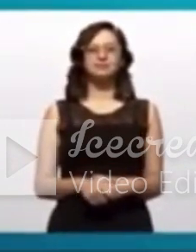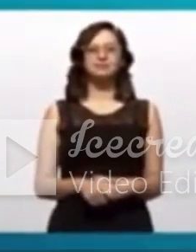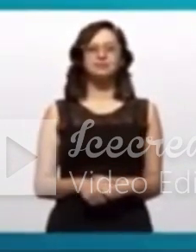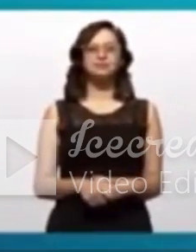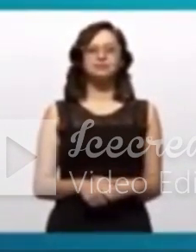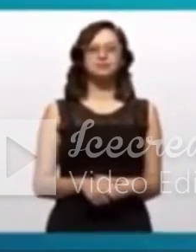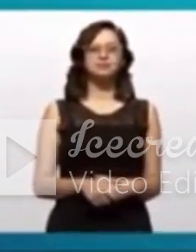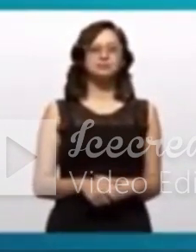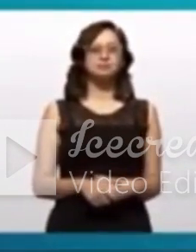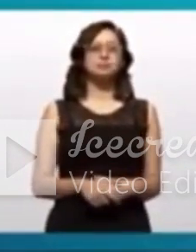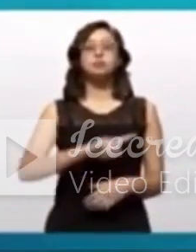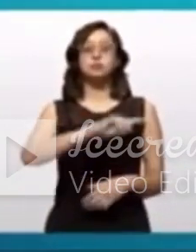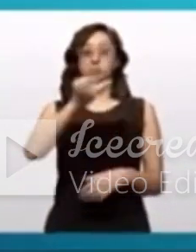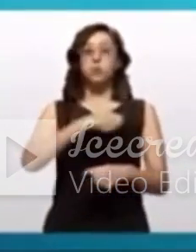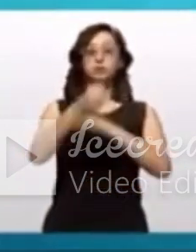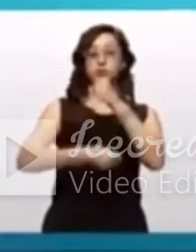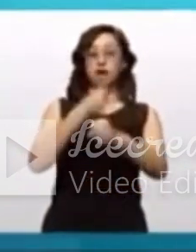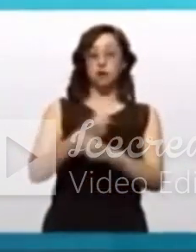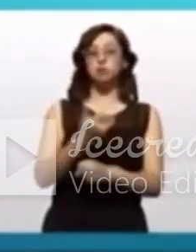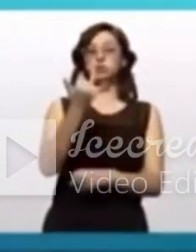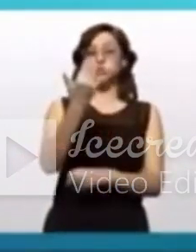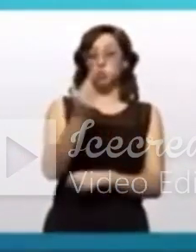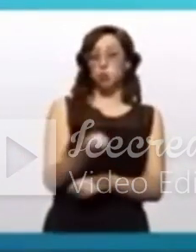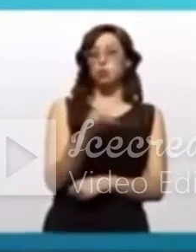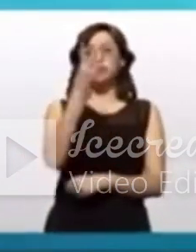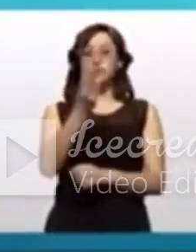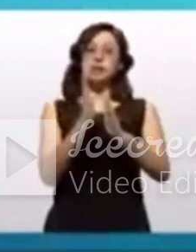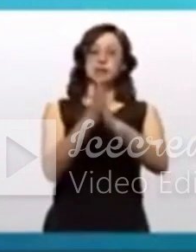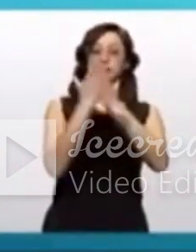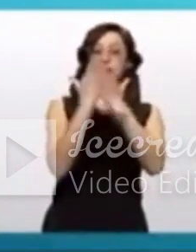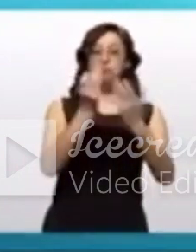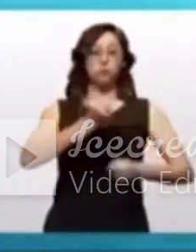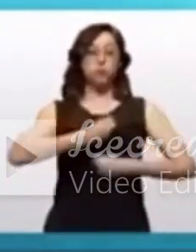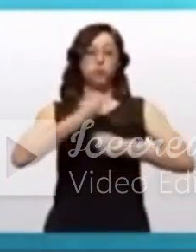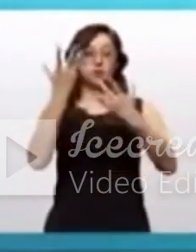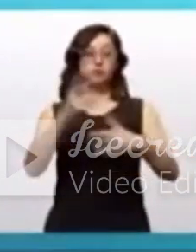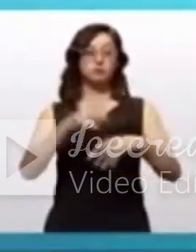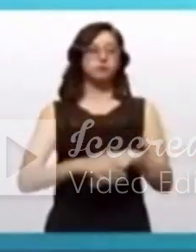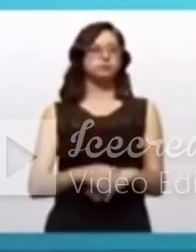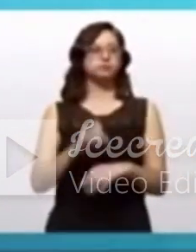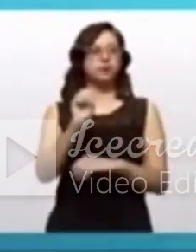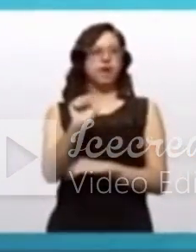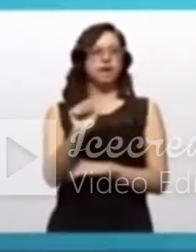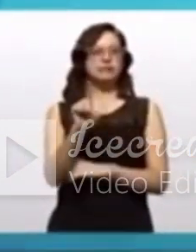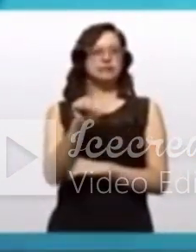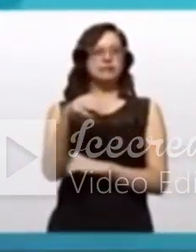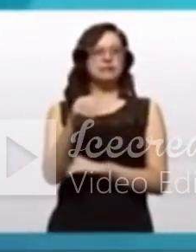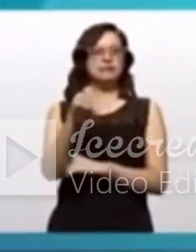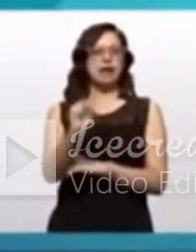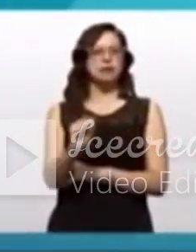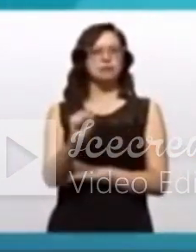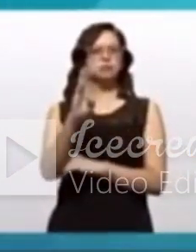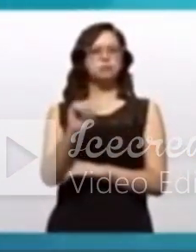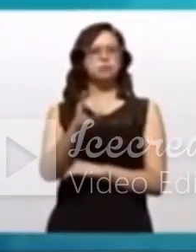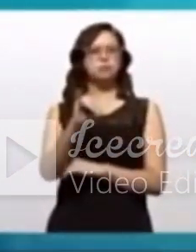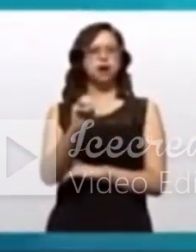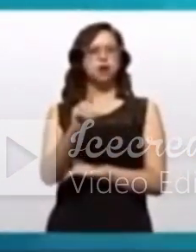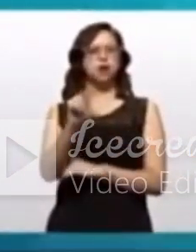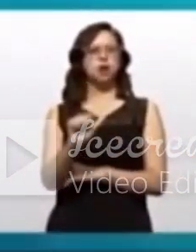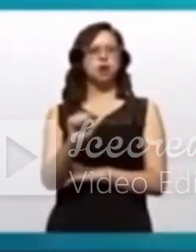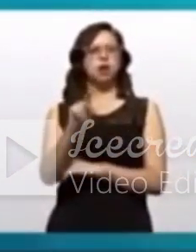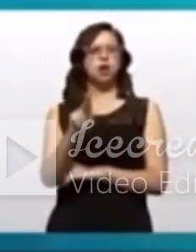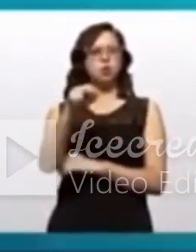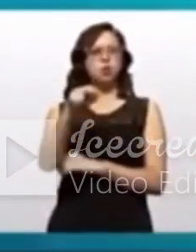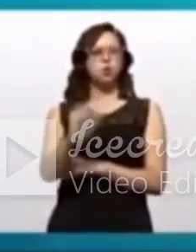A principios de los 50, publicó 13 libros de poesía: Salmos bajo la luna en 1950, Perfil